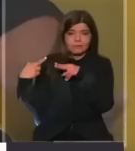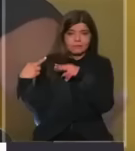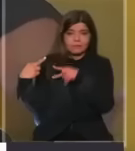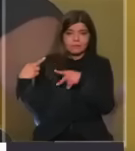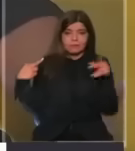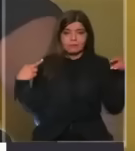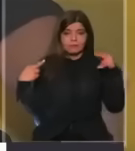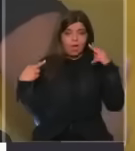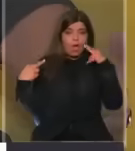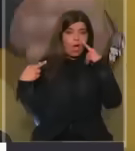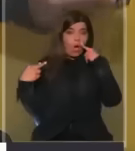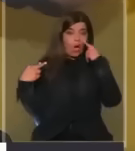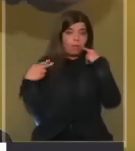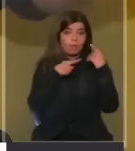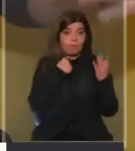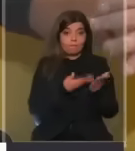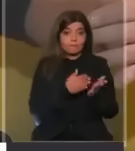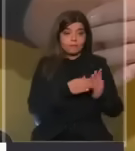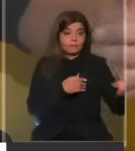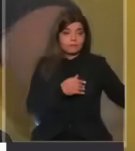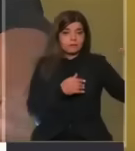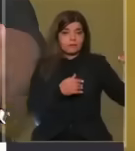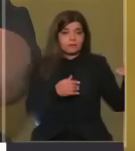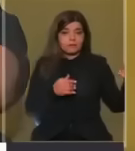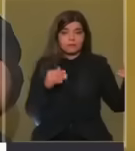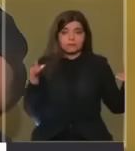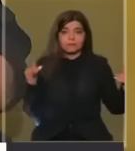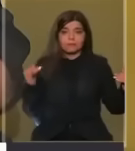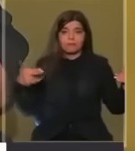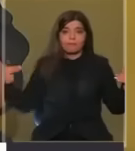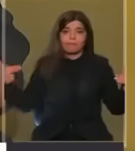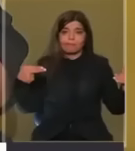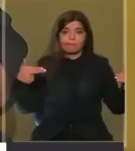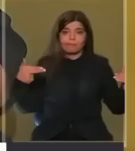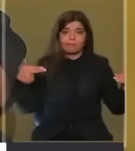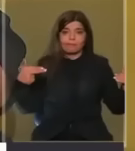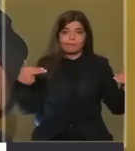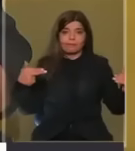vidrio abajo. Cuando pasamos ahí, el tipo dispara.